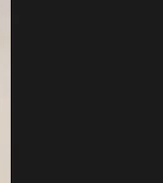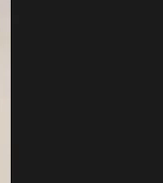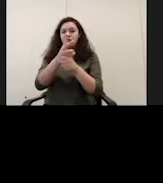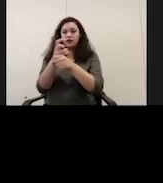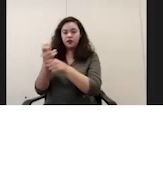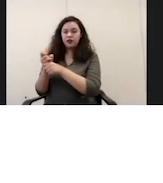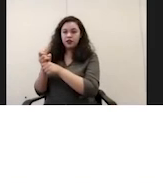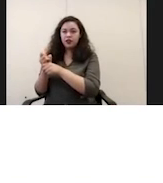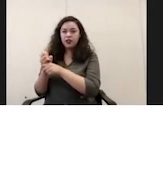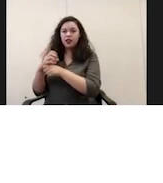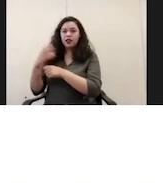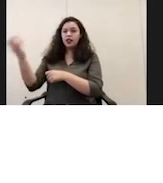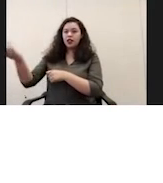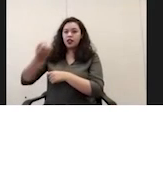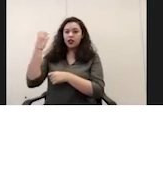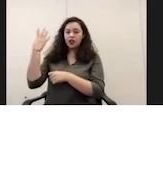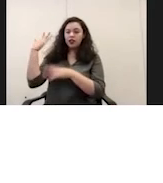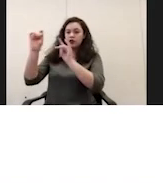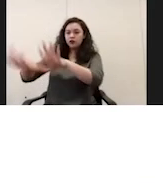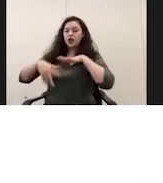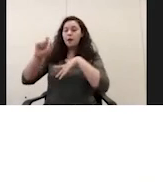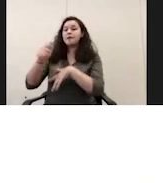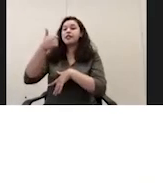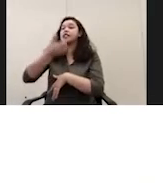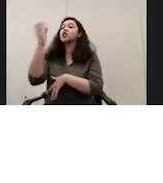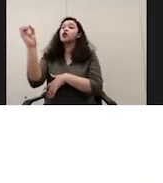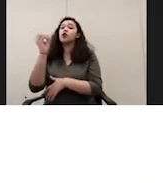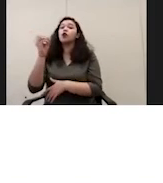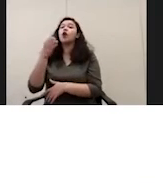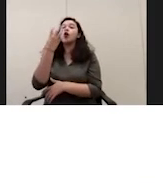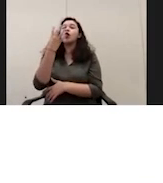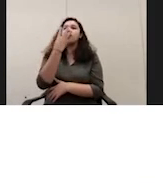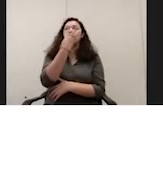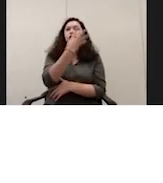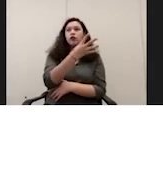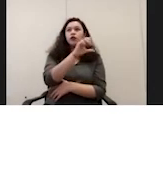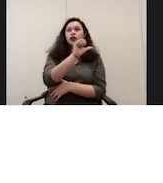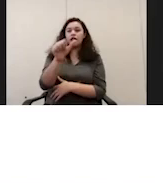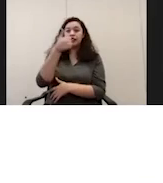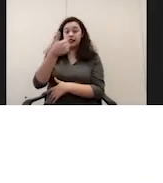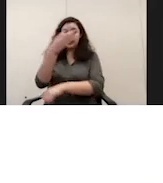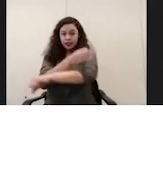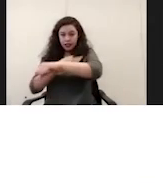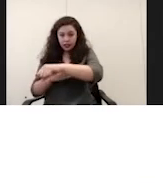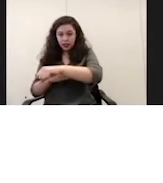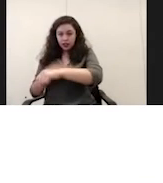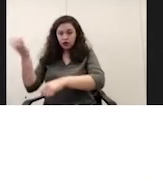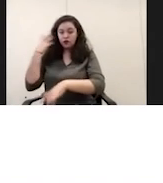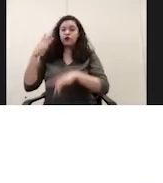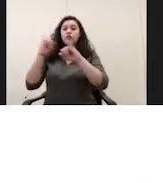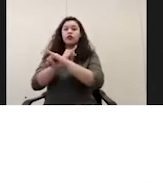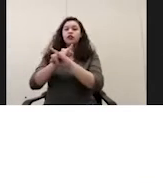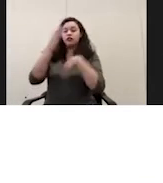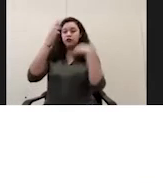invitarlos al foro que será el día 26 de octubre, de 4 a 6 de la tarde. Es el foro virtual